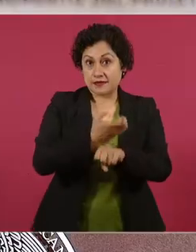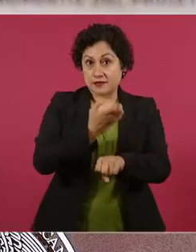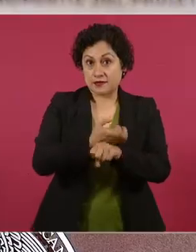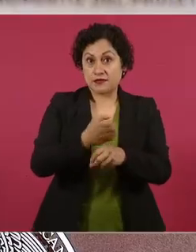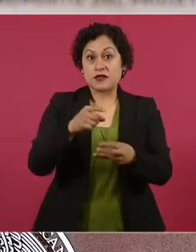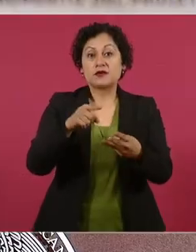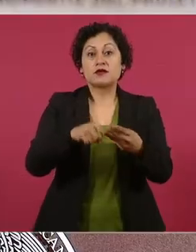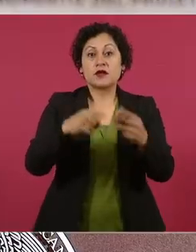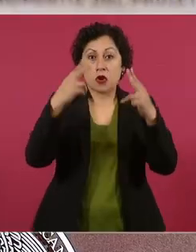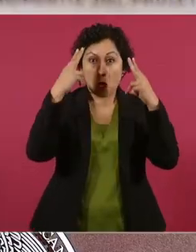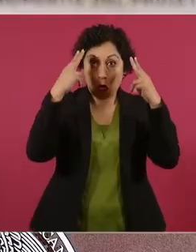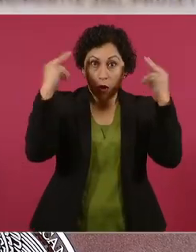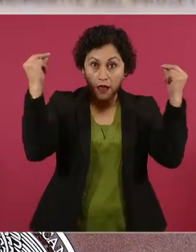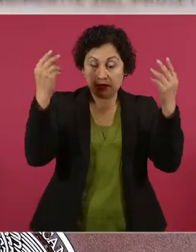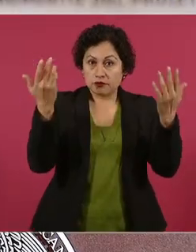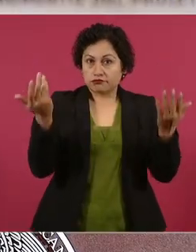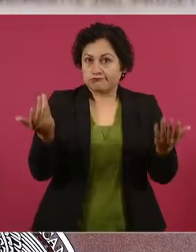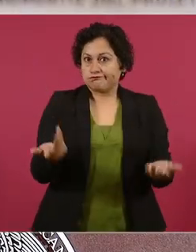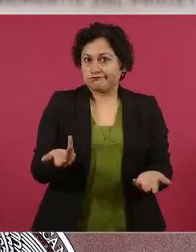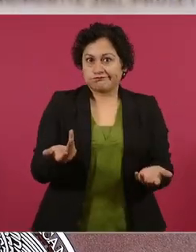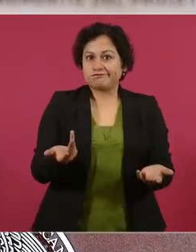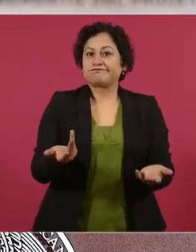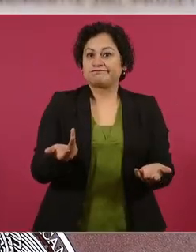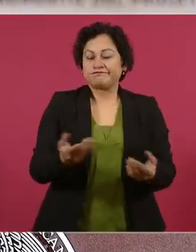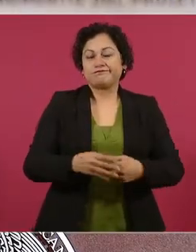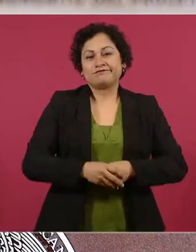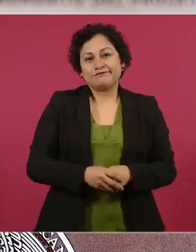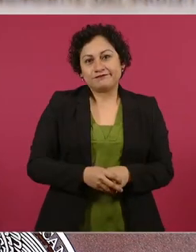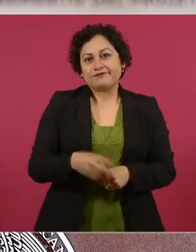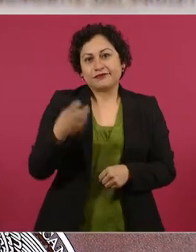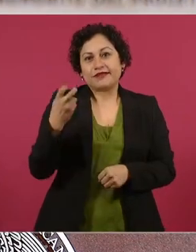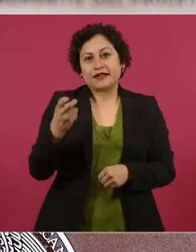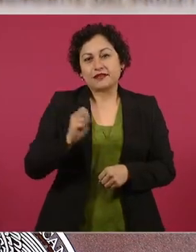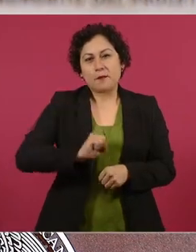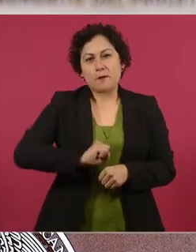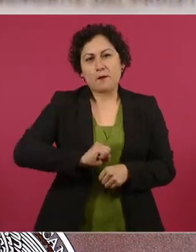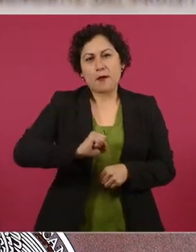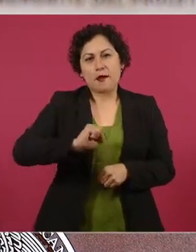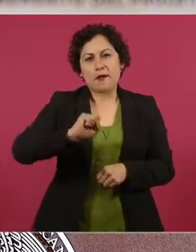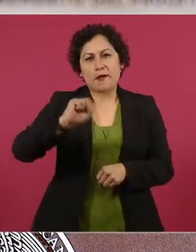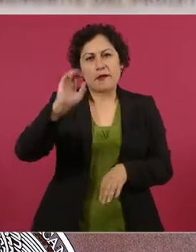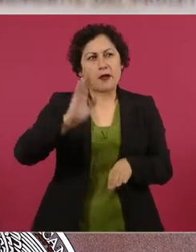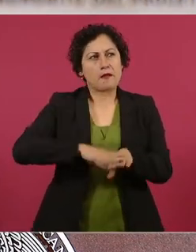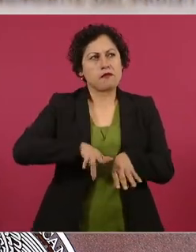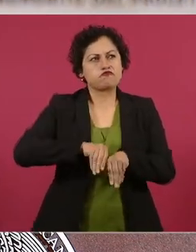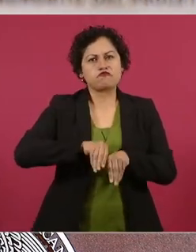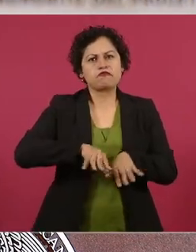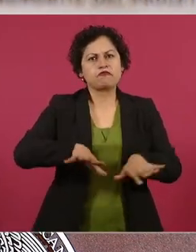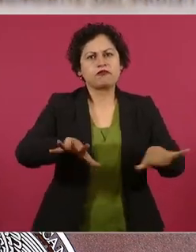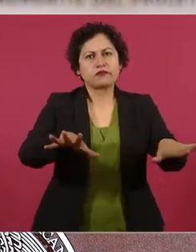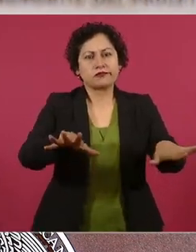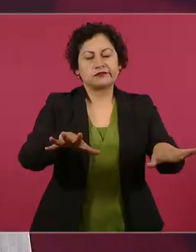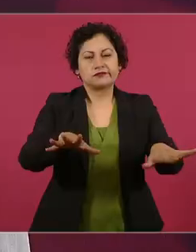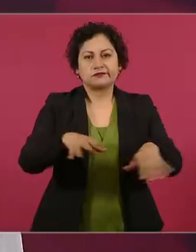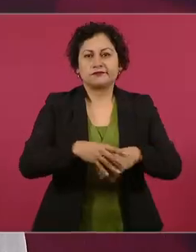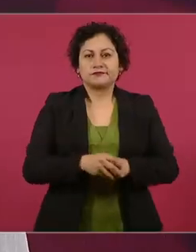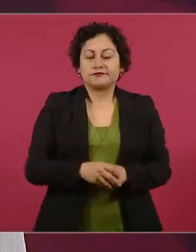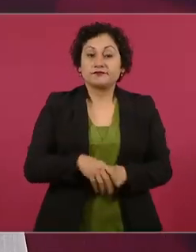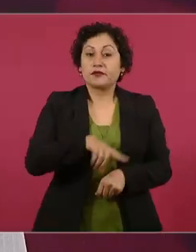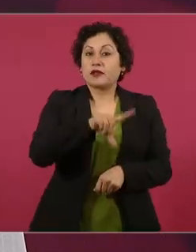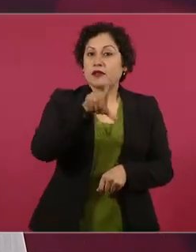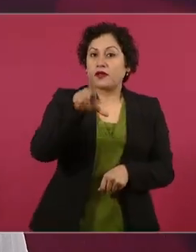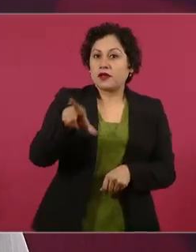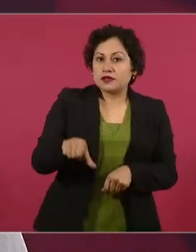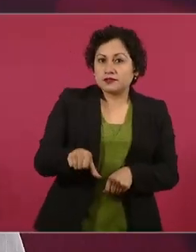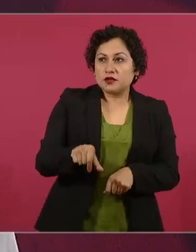Así fue como inflaron esta tendencia. Y bueno, cuando vieron que ya no les estaba funcionando la